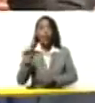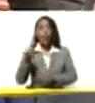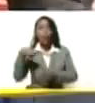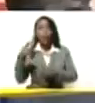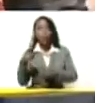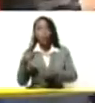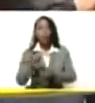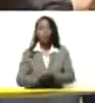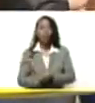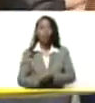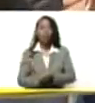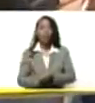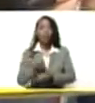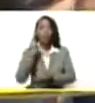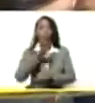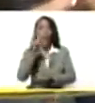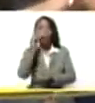historiadora